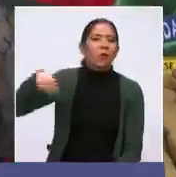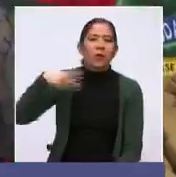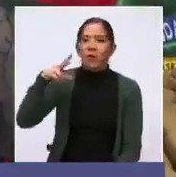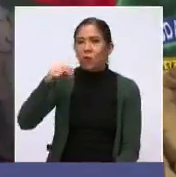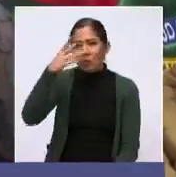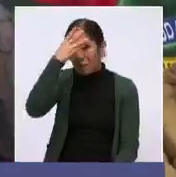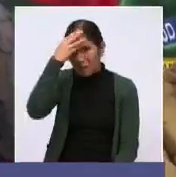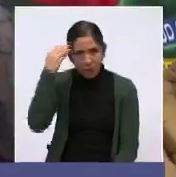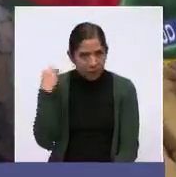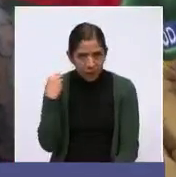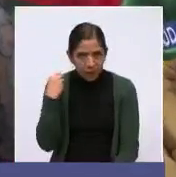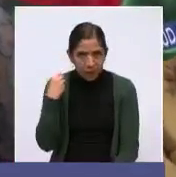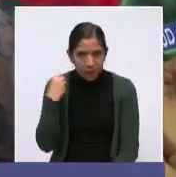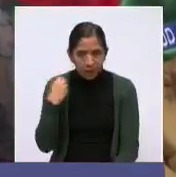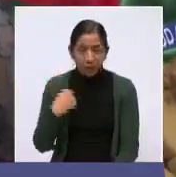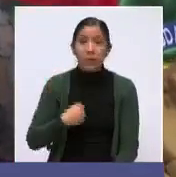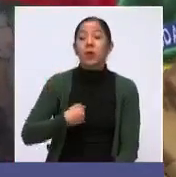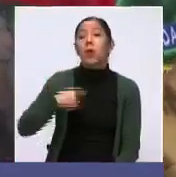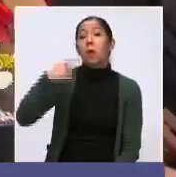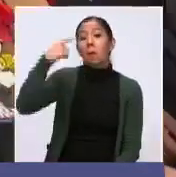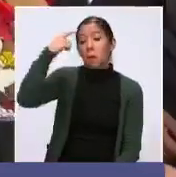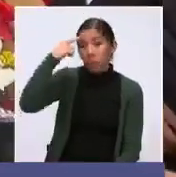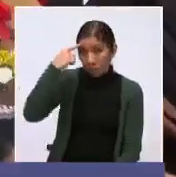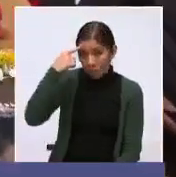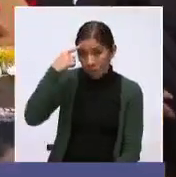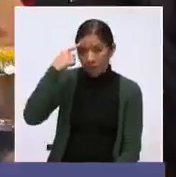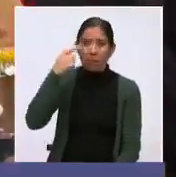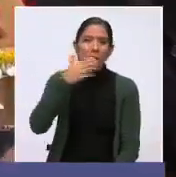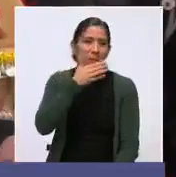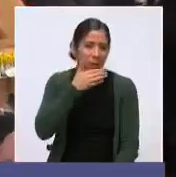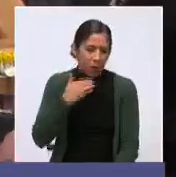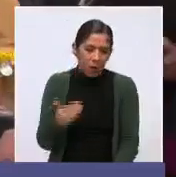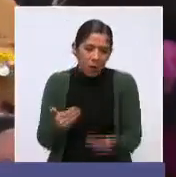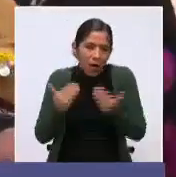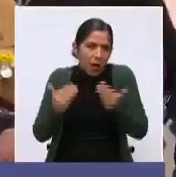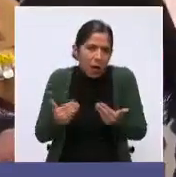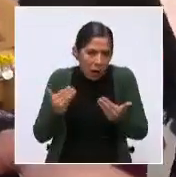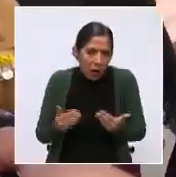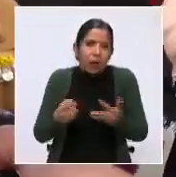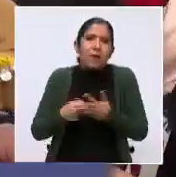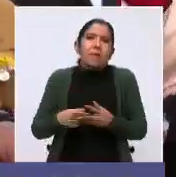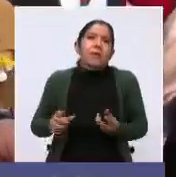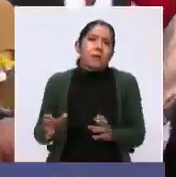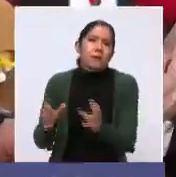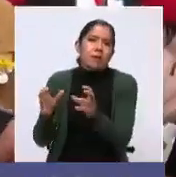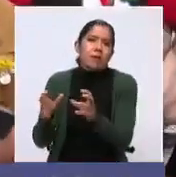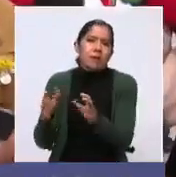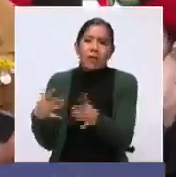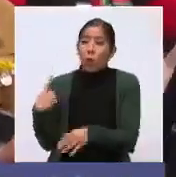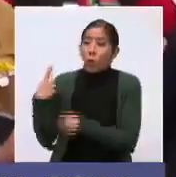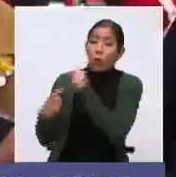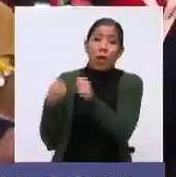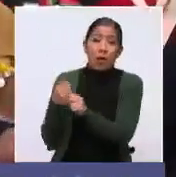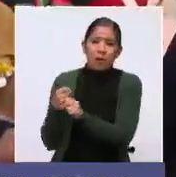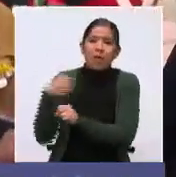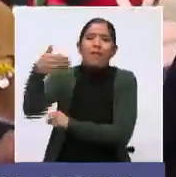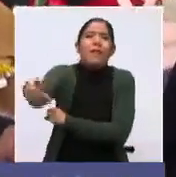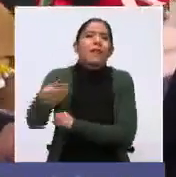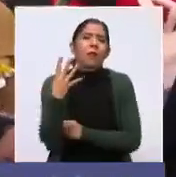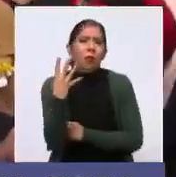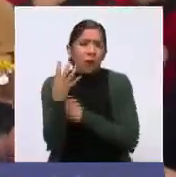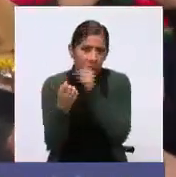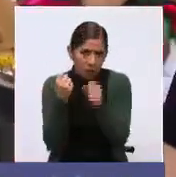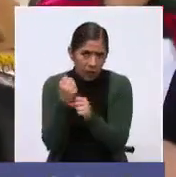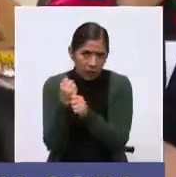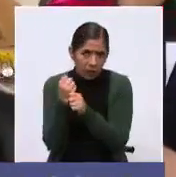que más a lo contrario, ahora tenemos que empezar a gestionar, porque mira, a un año estamos, 4 años falta, con